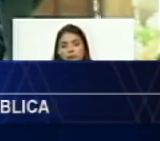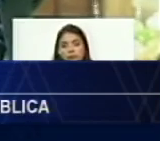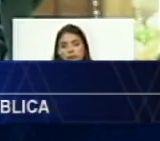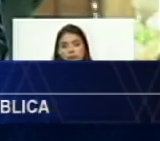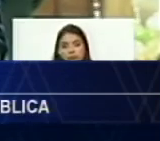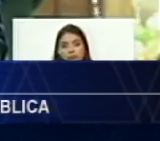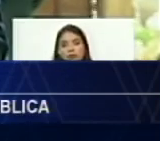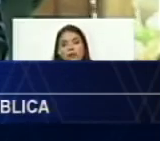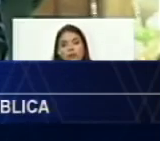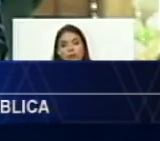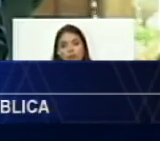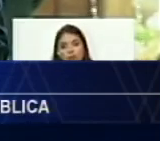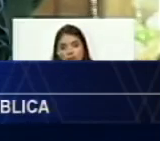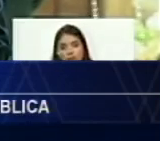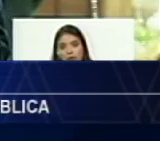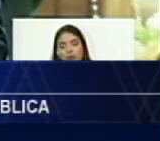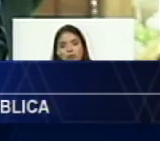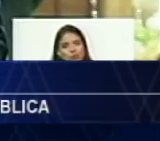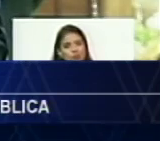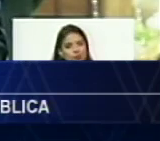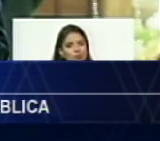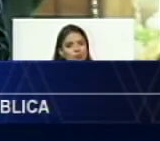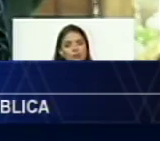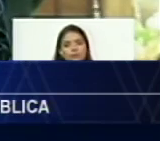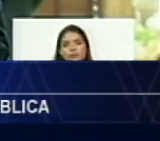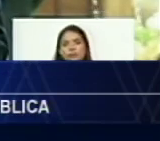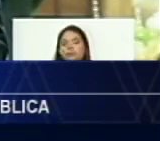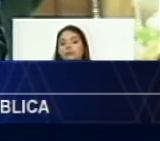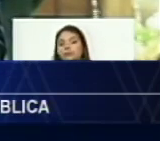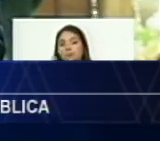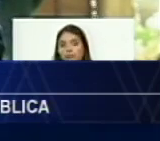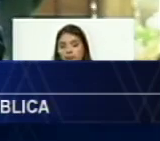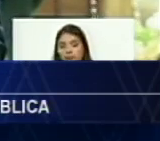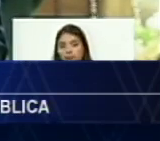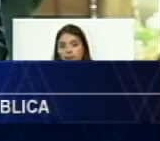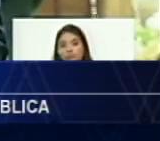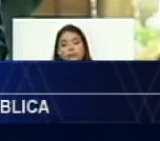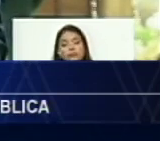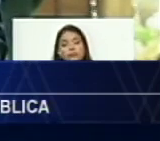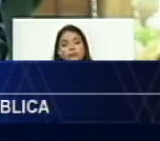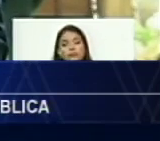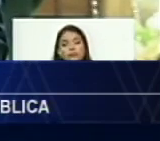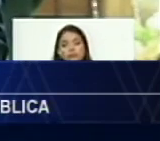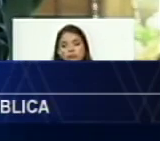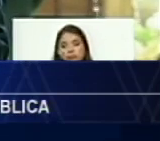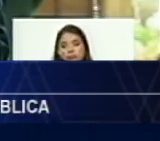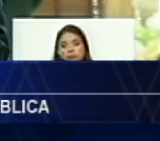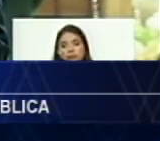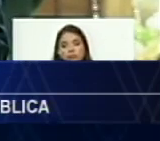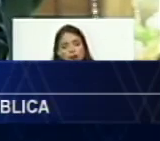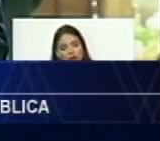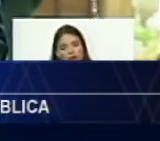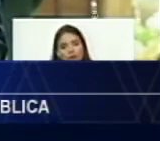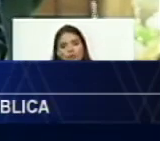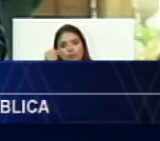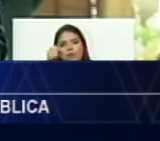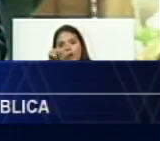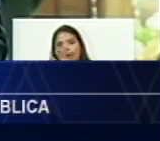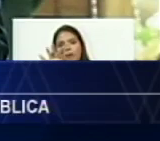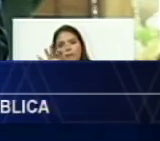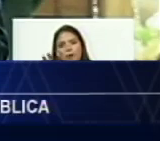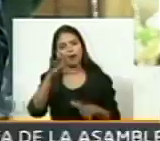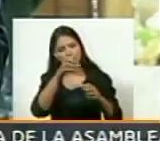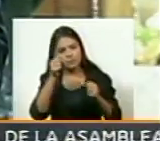una democracia profundamente protagónica y participativa. ¡Viva la patria! ¡Viva